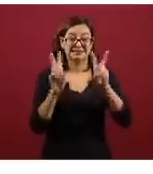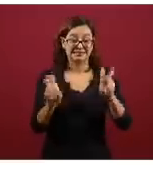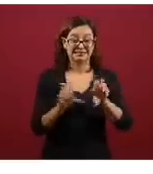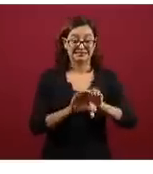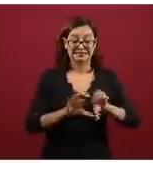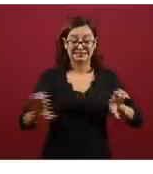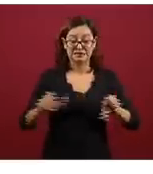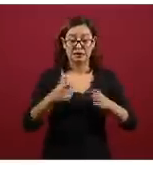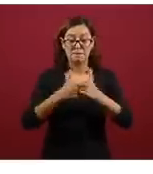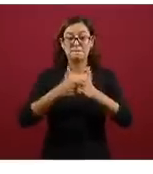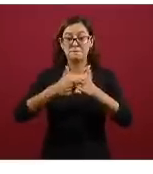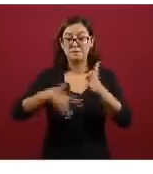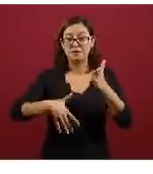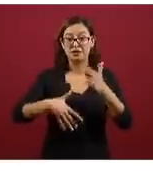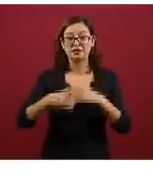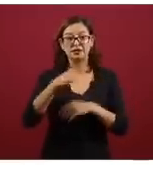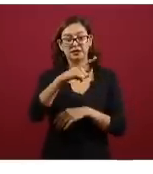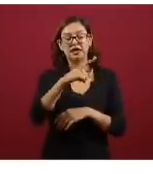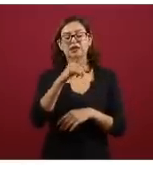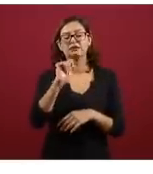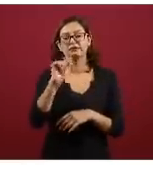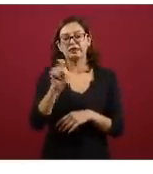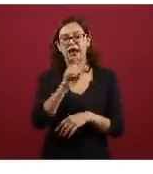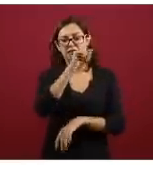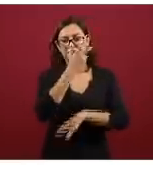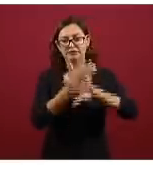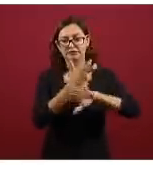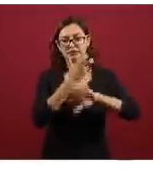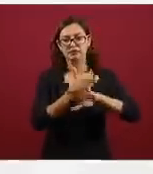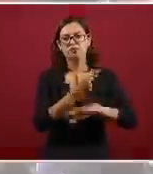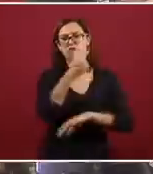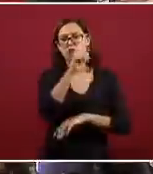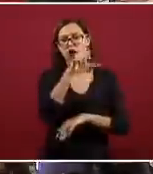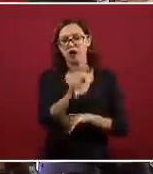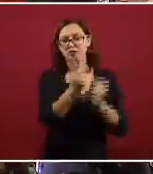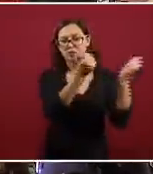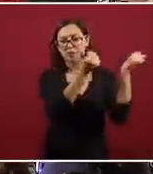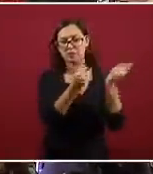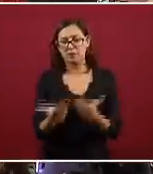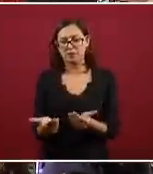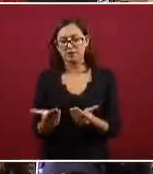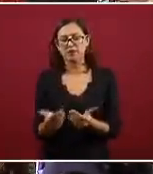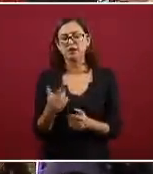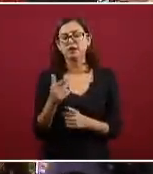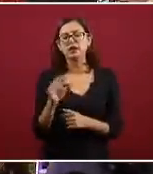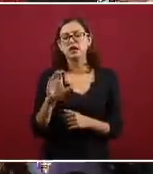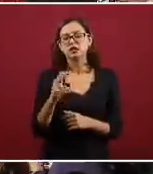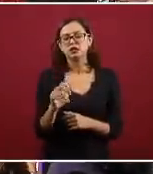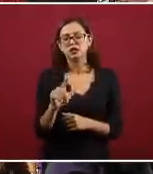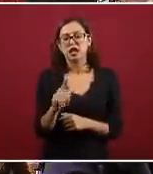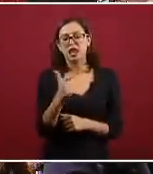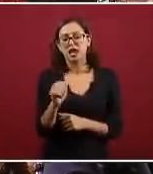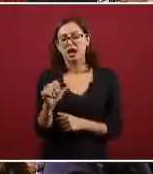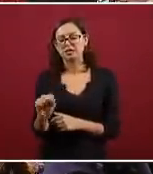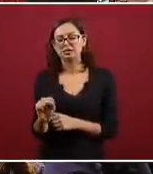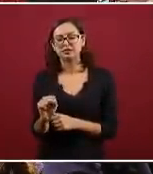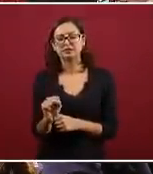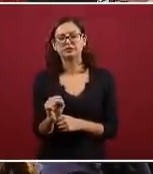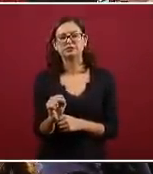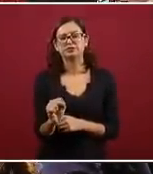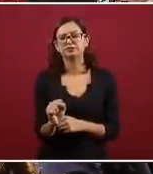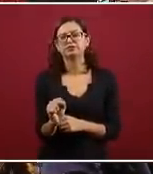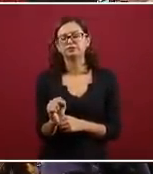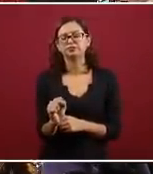barato de Texas, Estados Unidos, el famoso Shell Gas, a un precio,